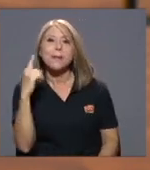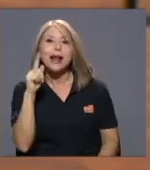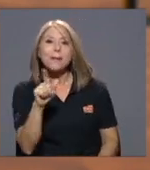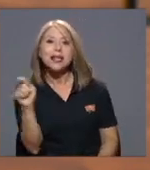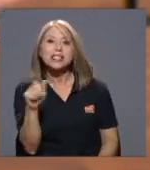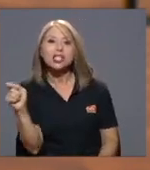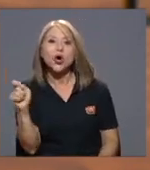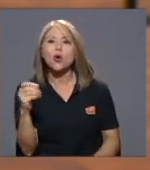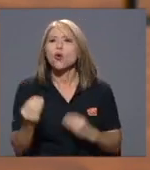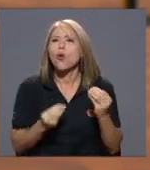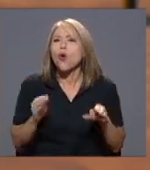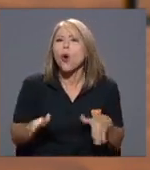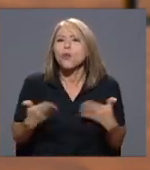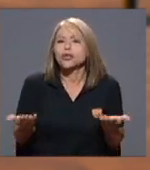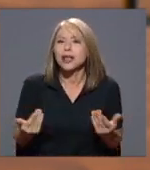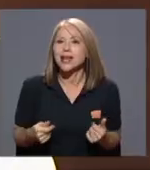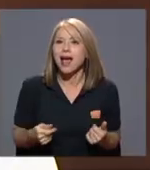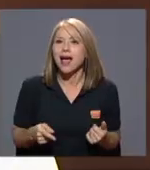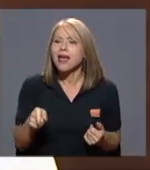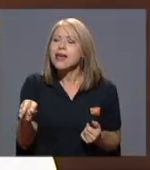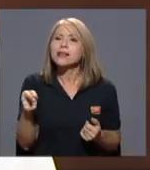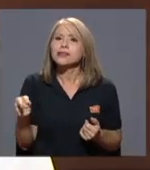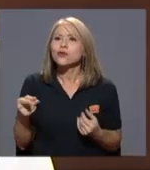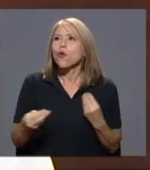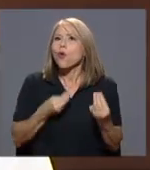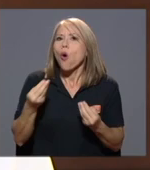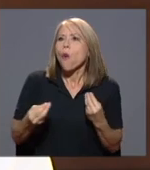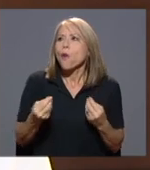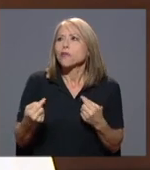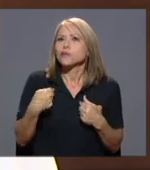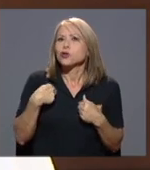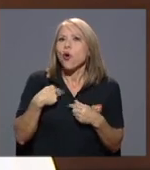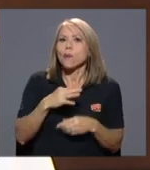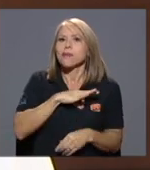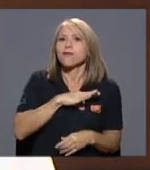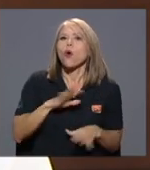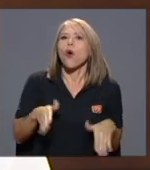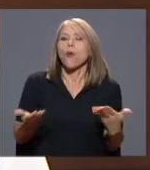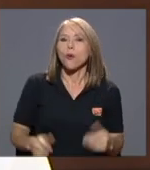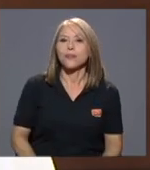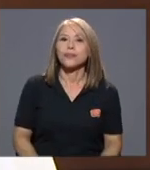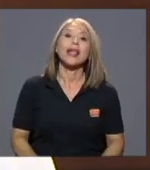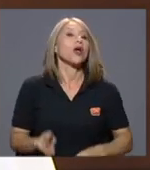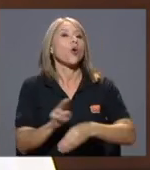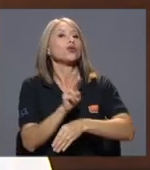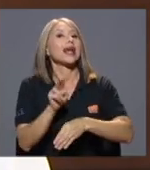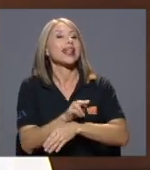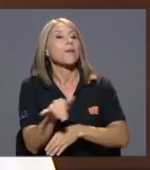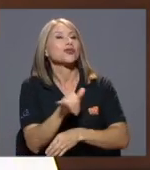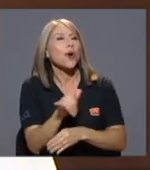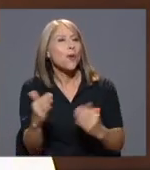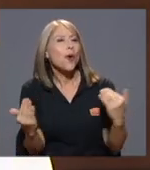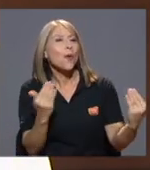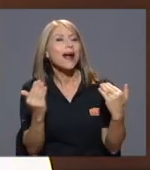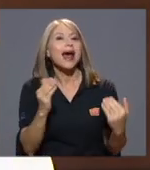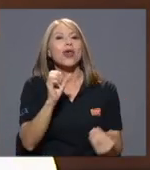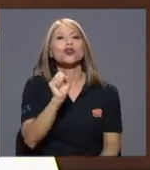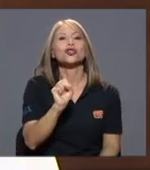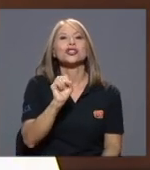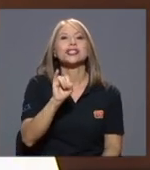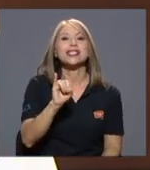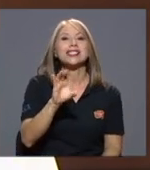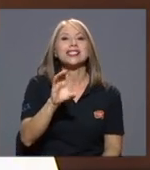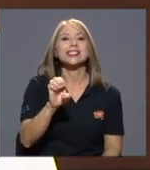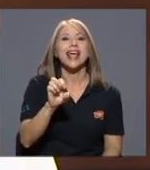me llega a mí? ¿Cómo sería ese trámite? Usaríamos lo que actualmente tenemos con el CICERE de la Caja. El banco toma